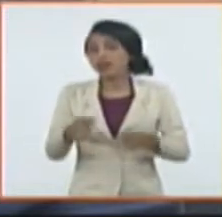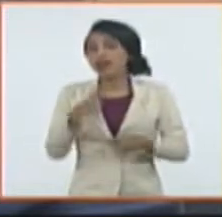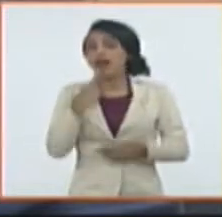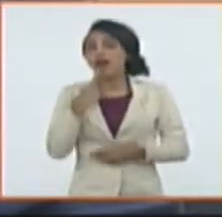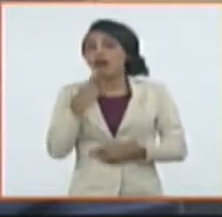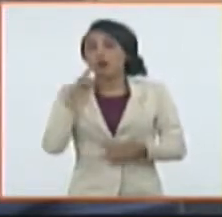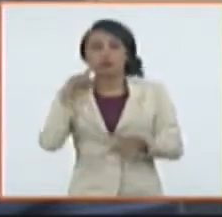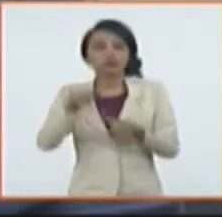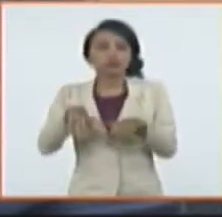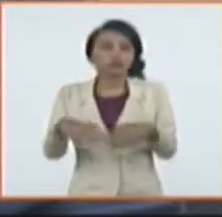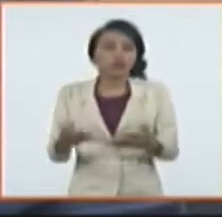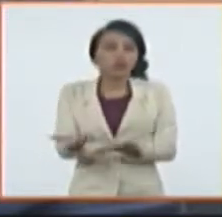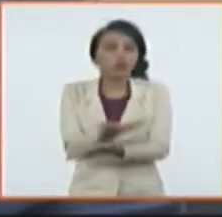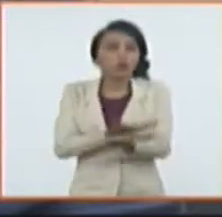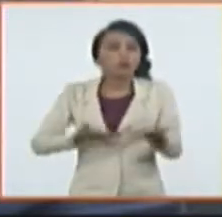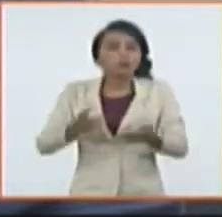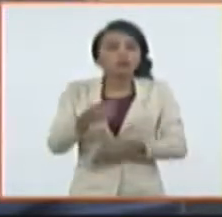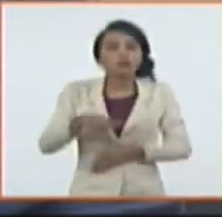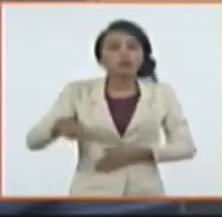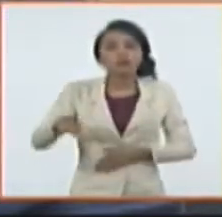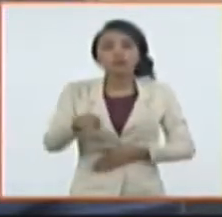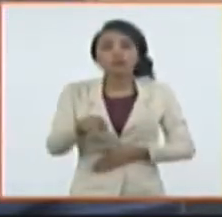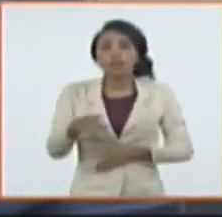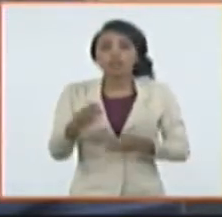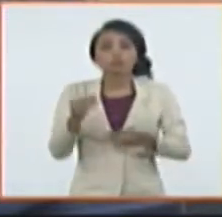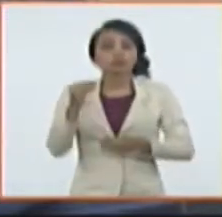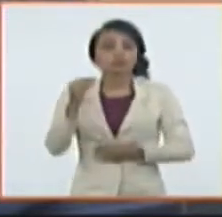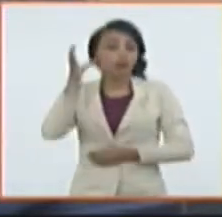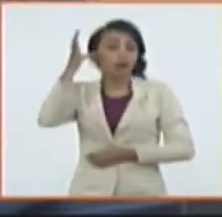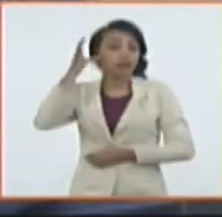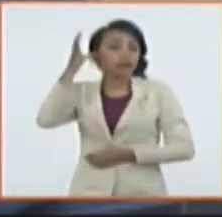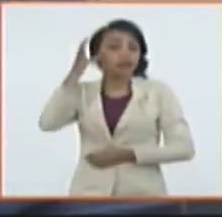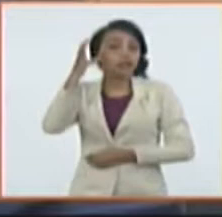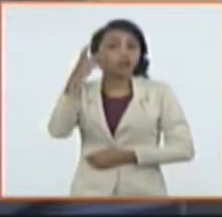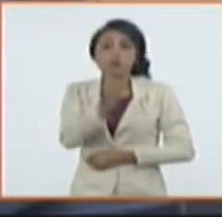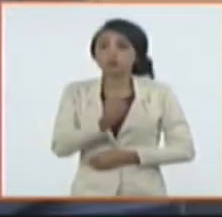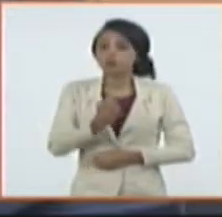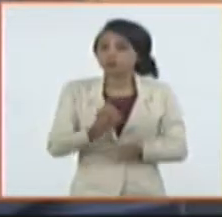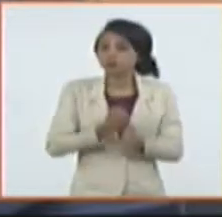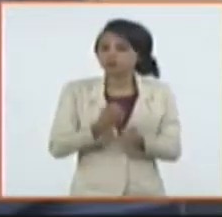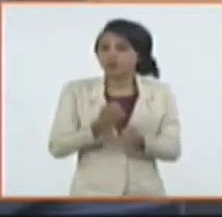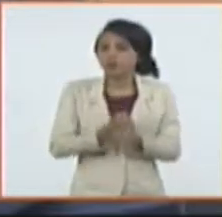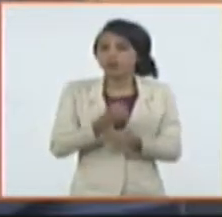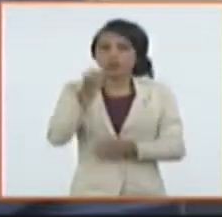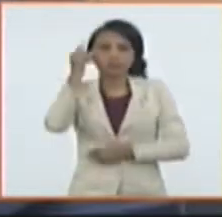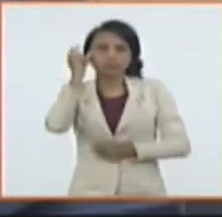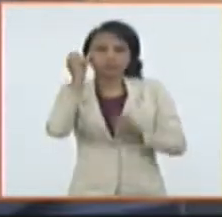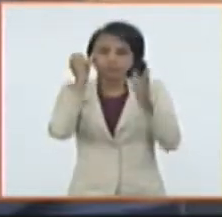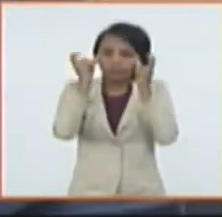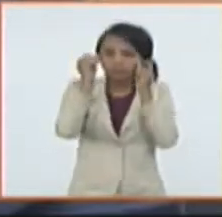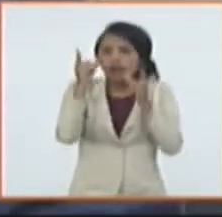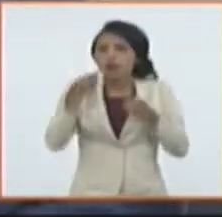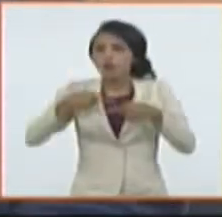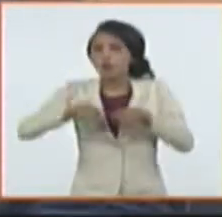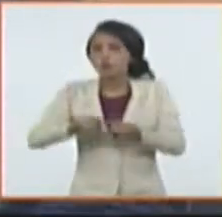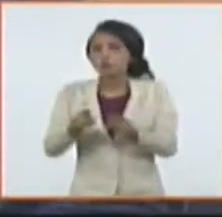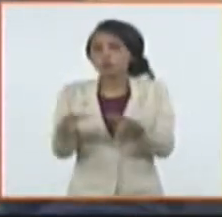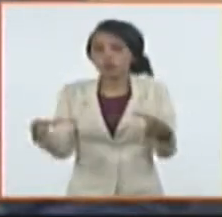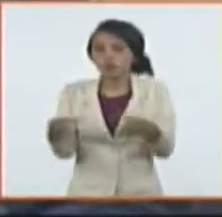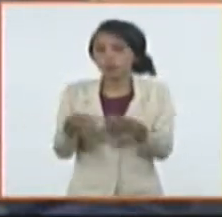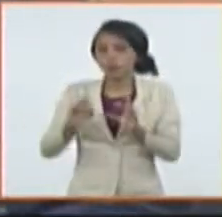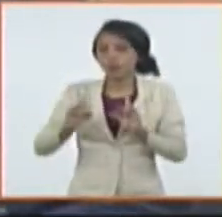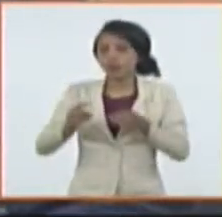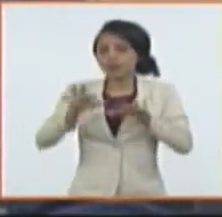pretende compartir con ustedes todo un grupo de criterios que hemos estado trabajando con el Buró Político, con el